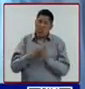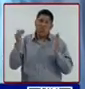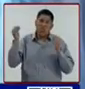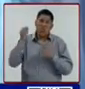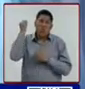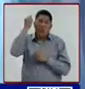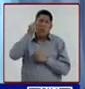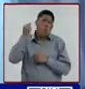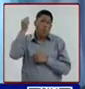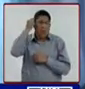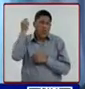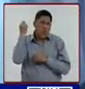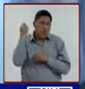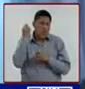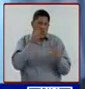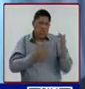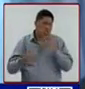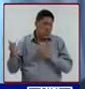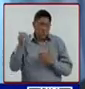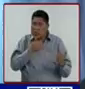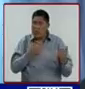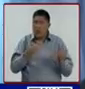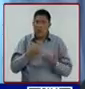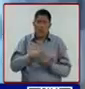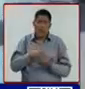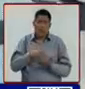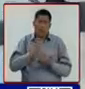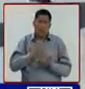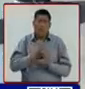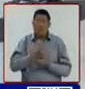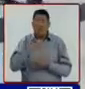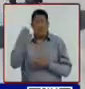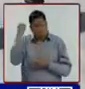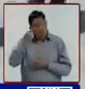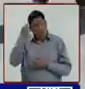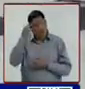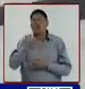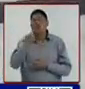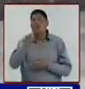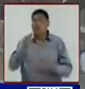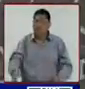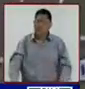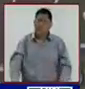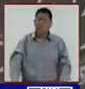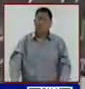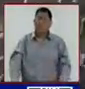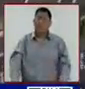amenazas de generar inestabilidad en nuestro gobierno nacional.